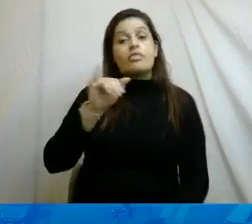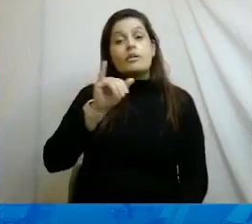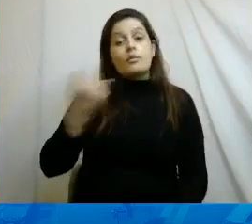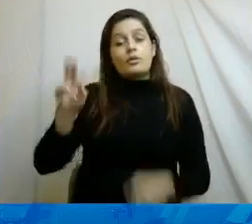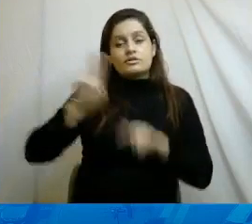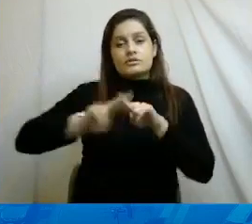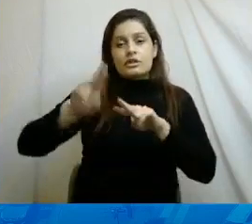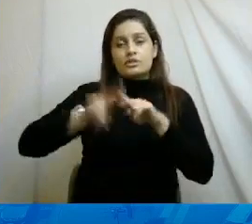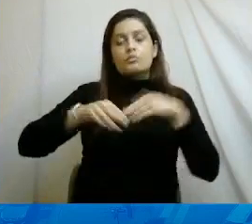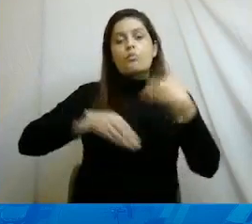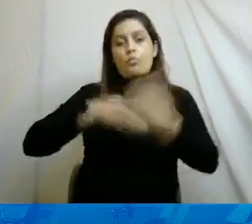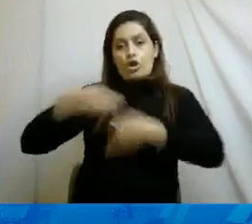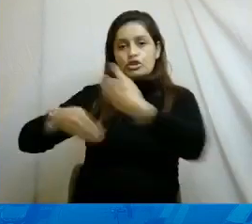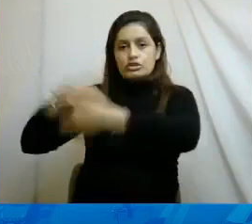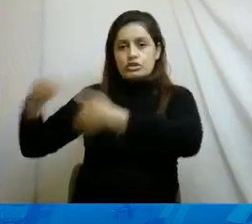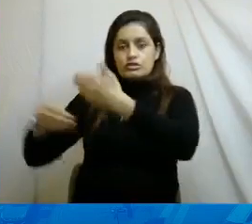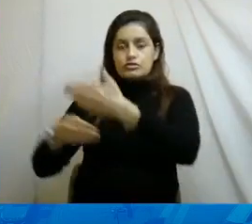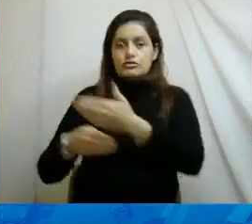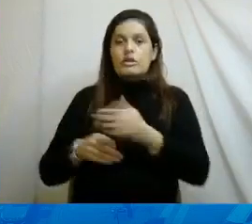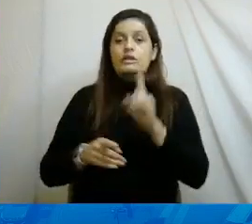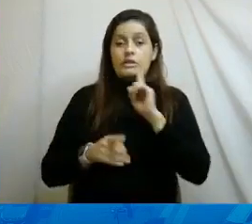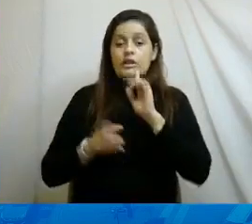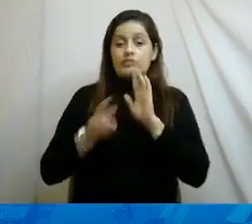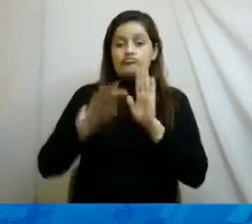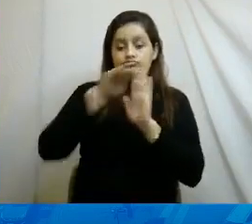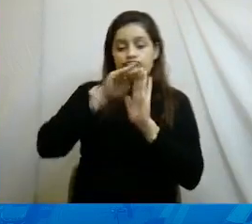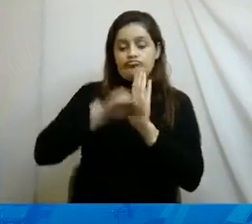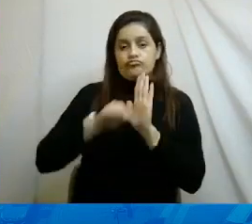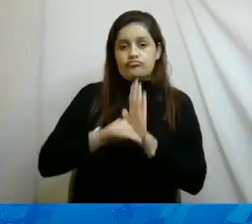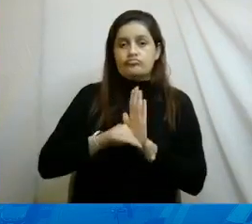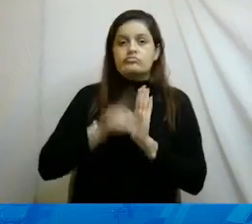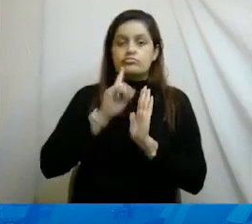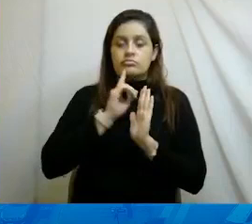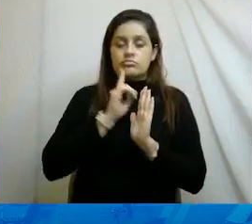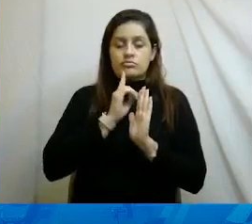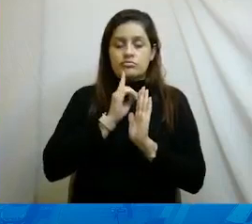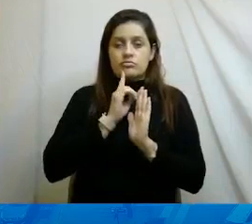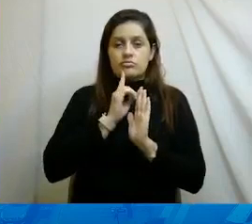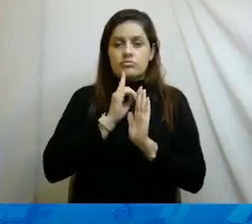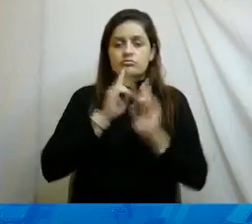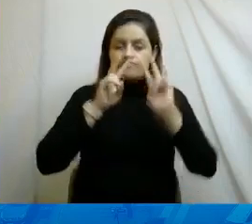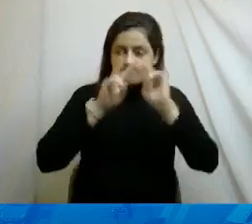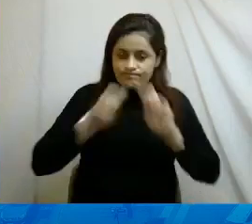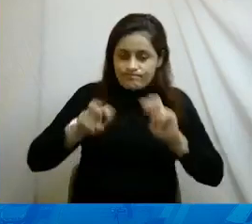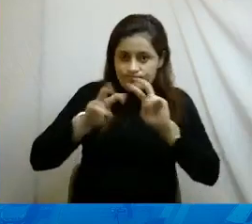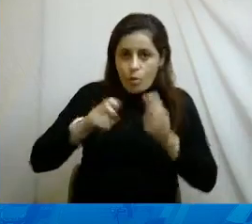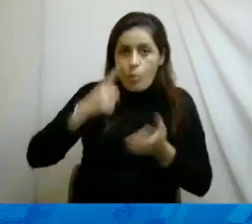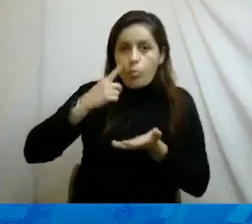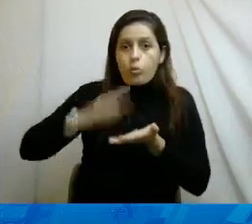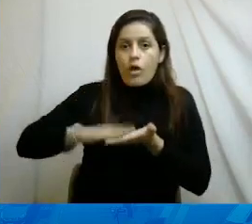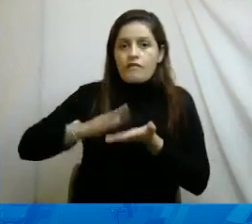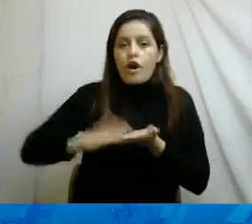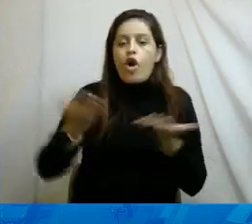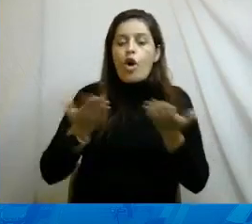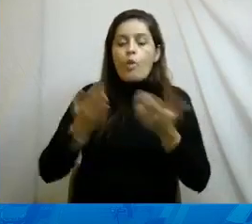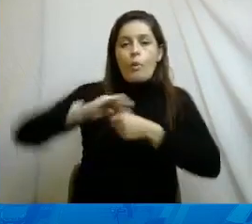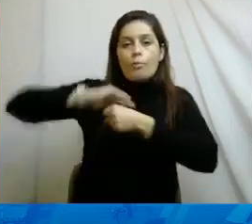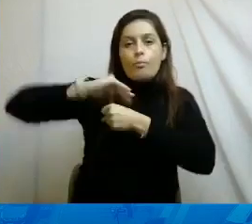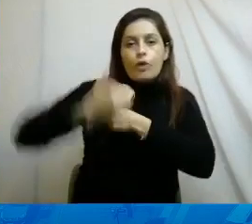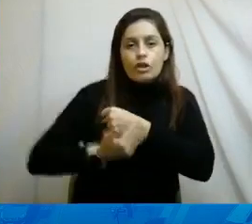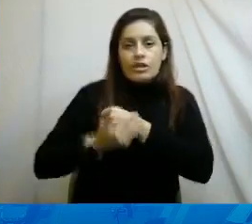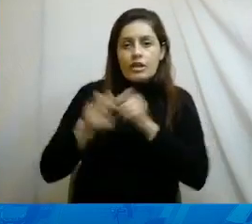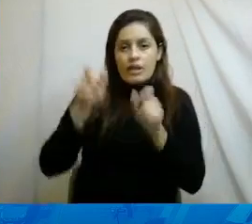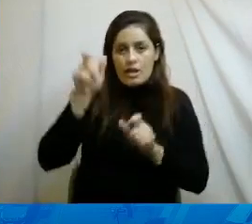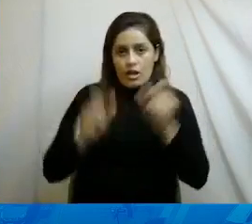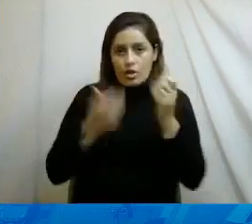debido proceso establecido en nuestro Reglamento de Convivencia, indagando los hechos y generando medidas de protección para ambos